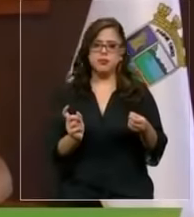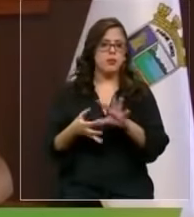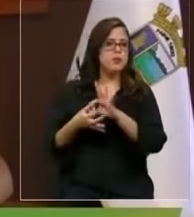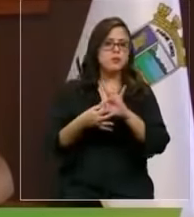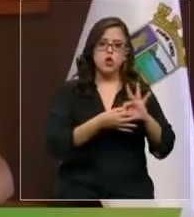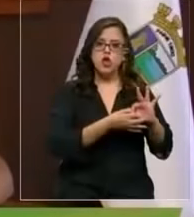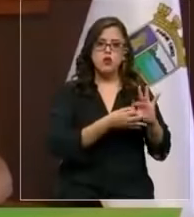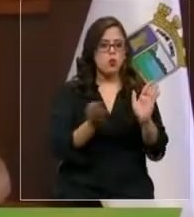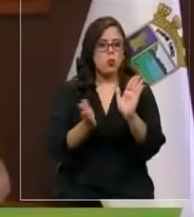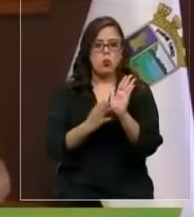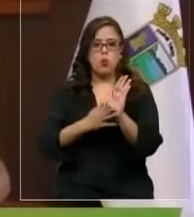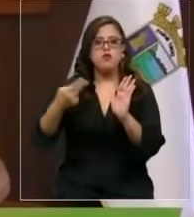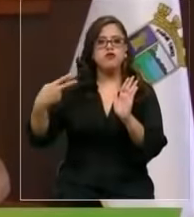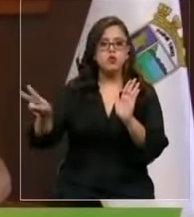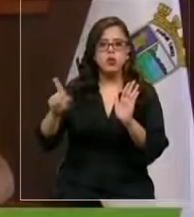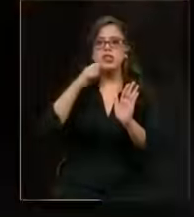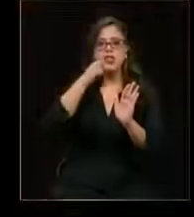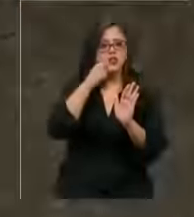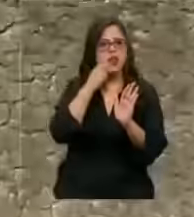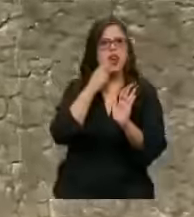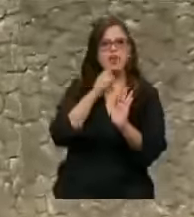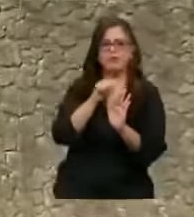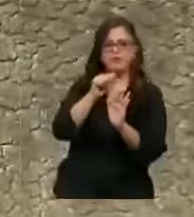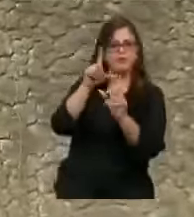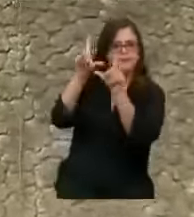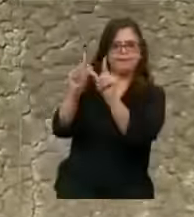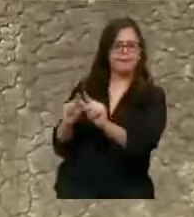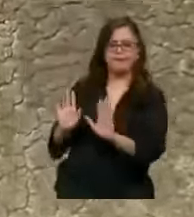que presentaba eran bastante precarios.